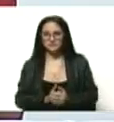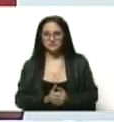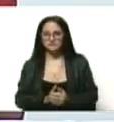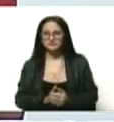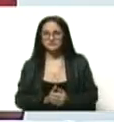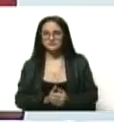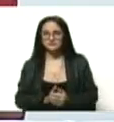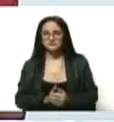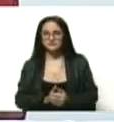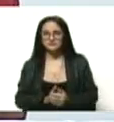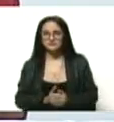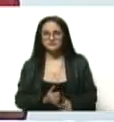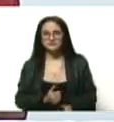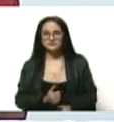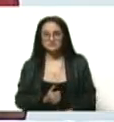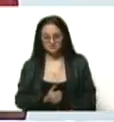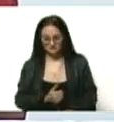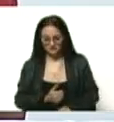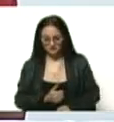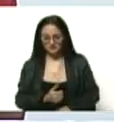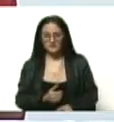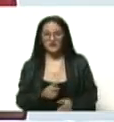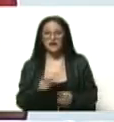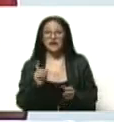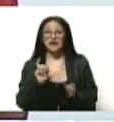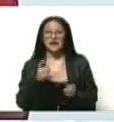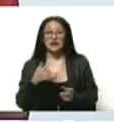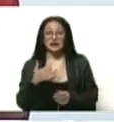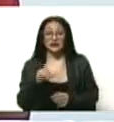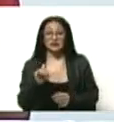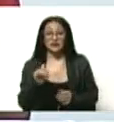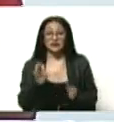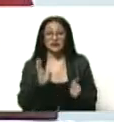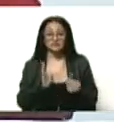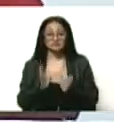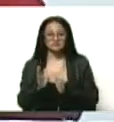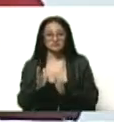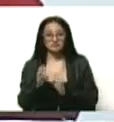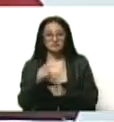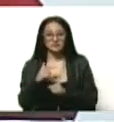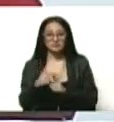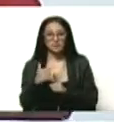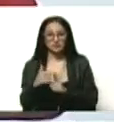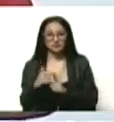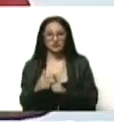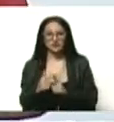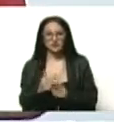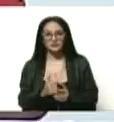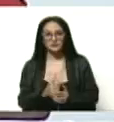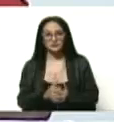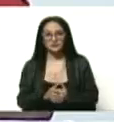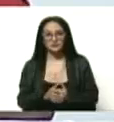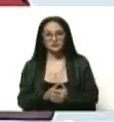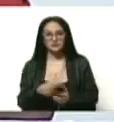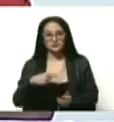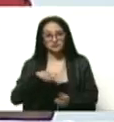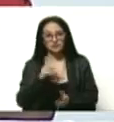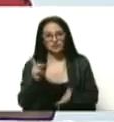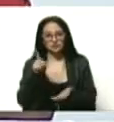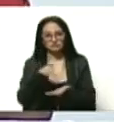Organizar, que tenga un saldo organizativo positivo. Nosotros nos